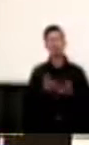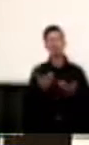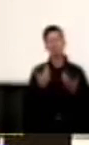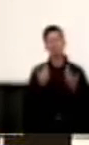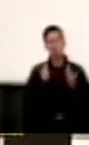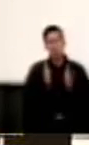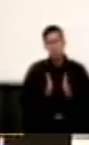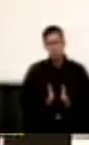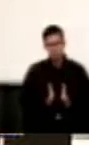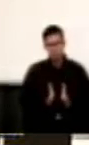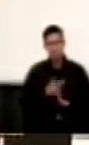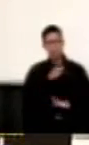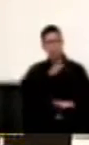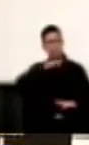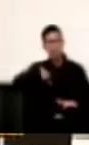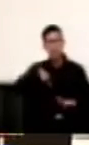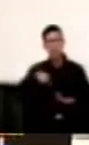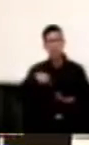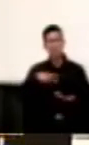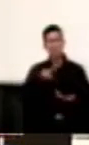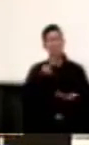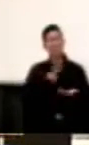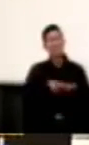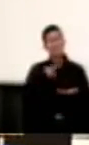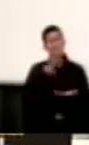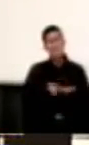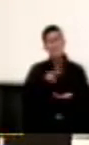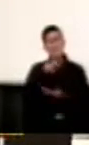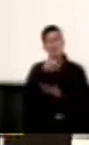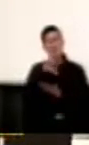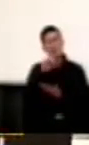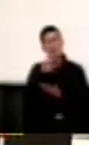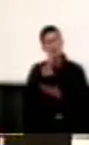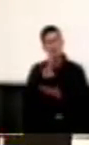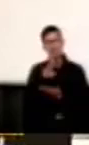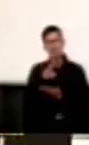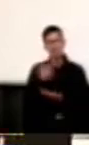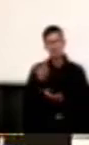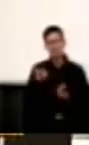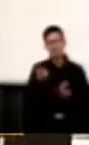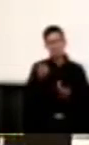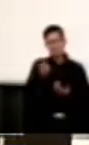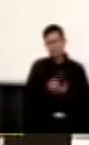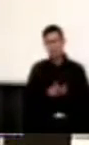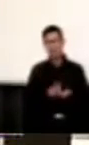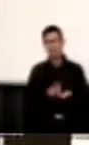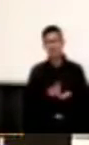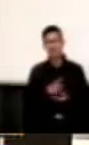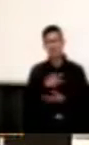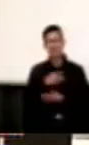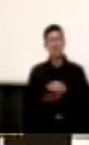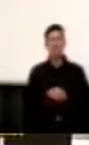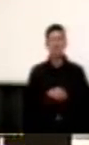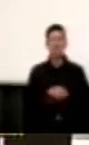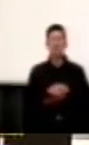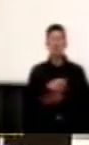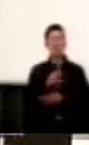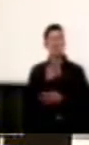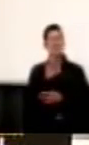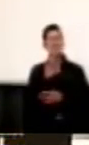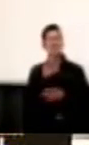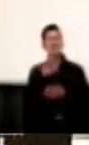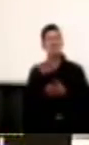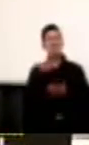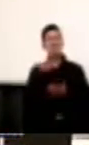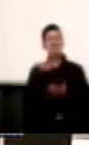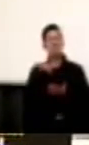doctor Barriento, es un tema de valores democráticos, no valores desde el punto de vista moral, sino valores